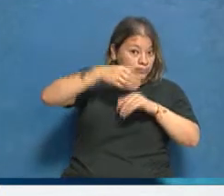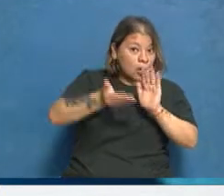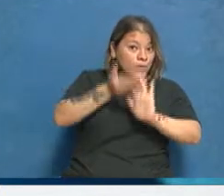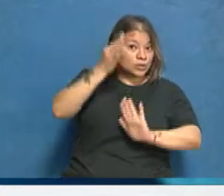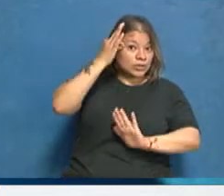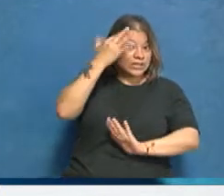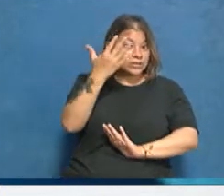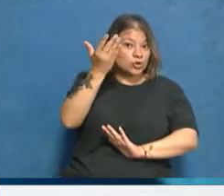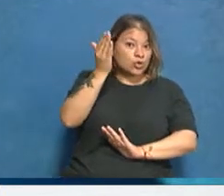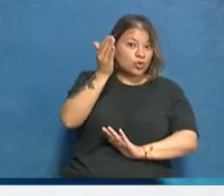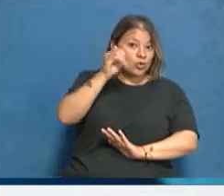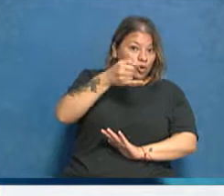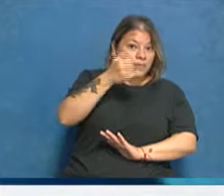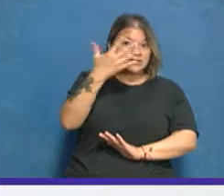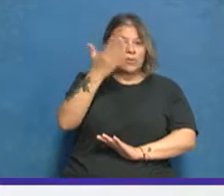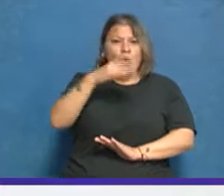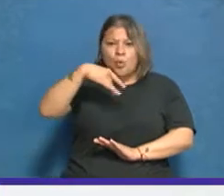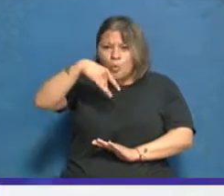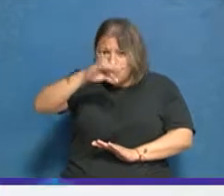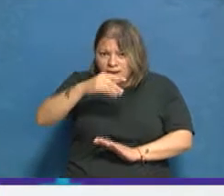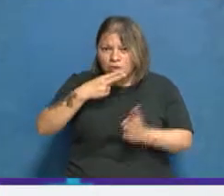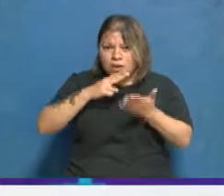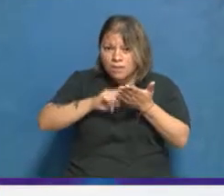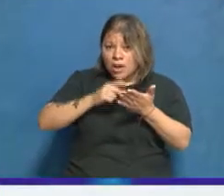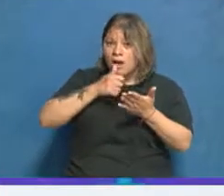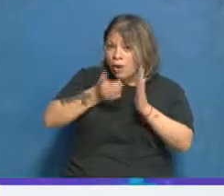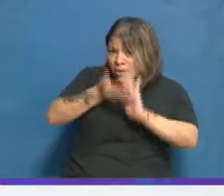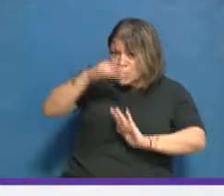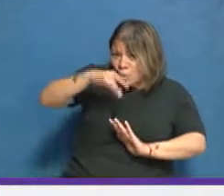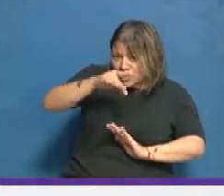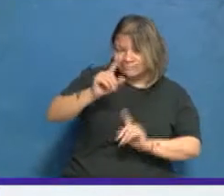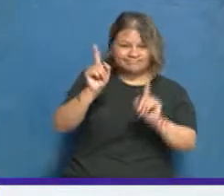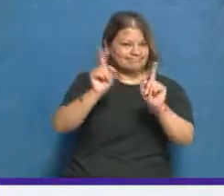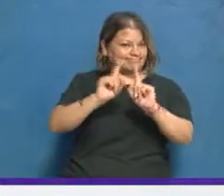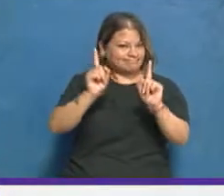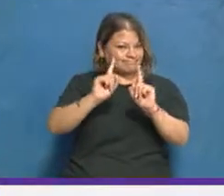35,5%. Pero decíamos, no es el único servicio público que va a aumentar